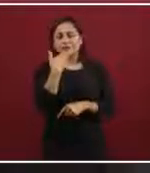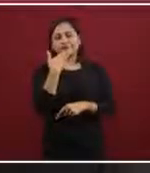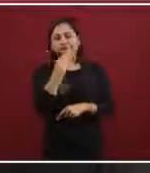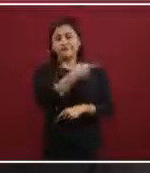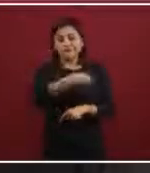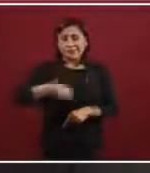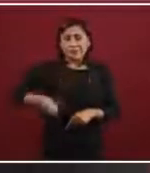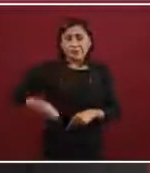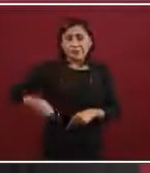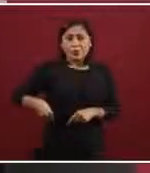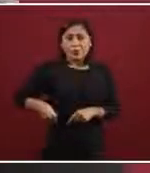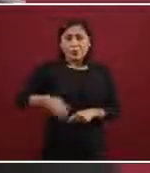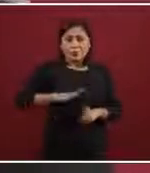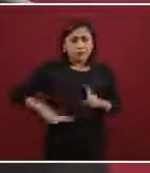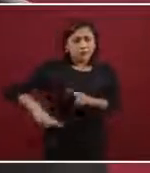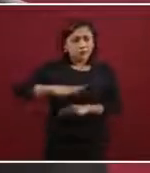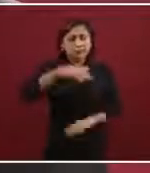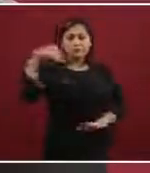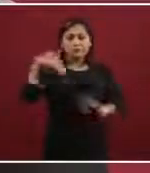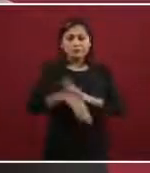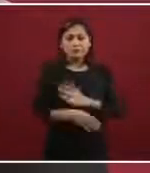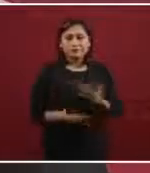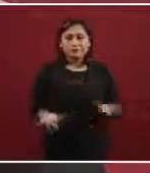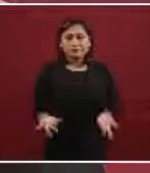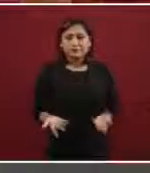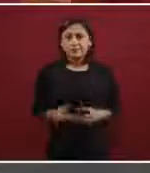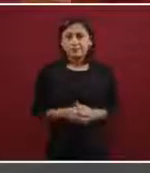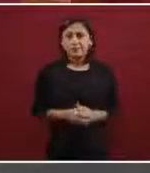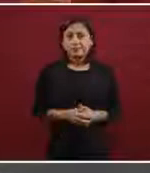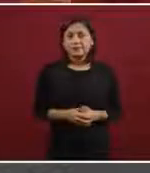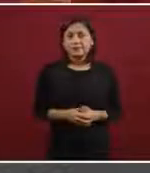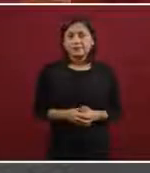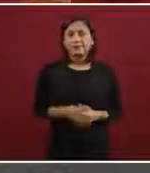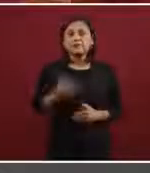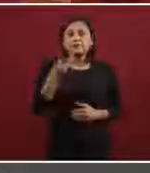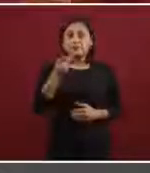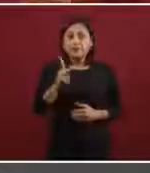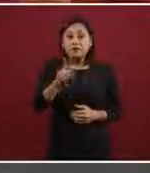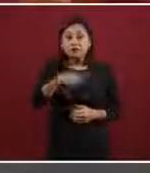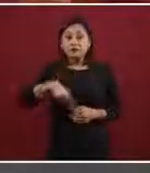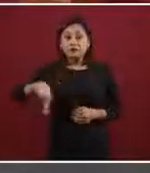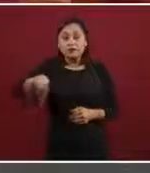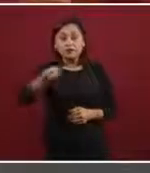y nunca este advirtieron